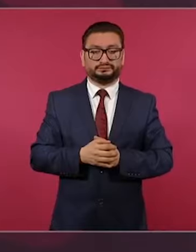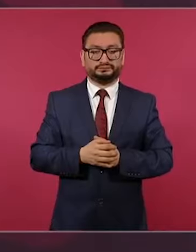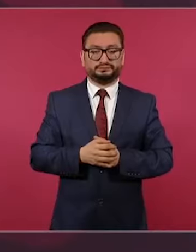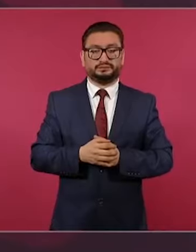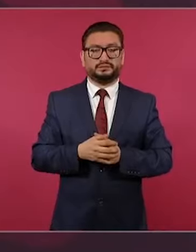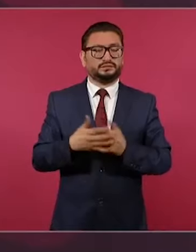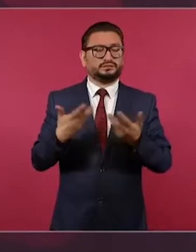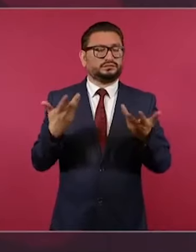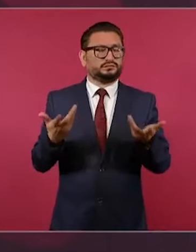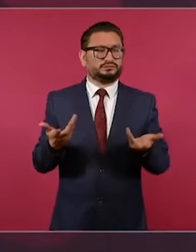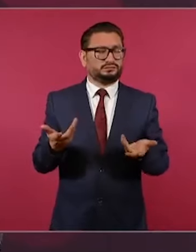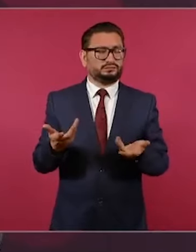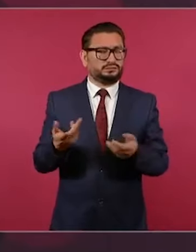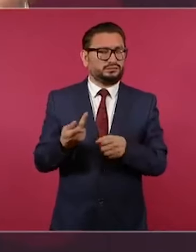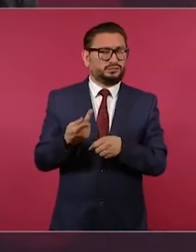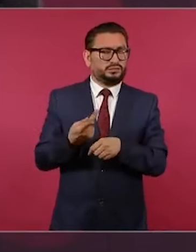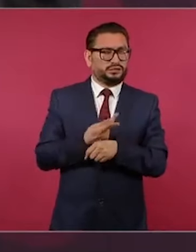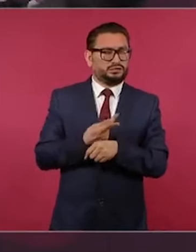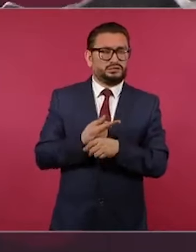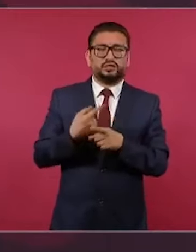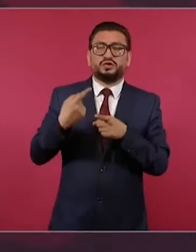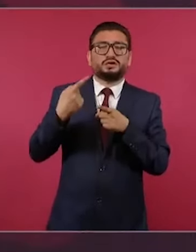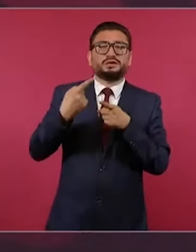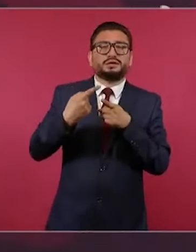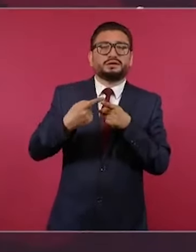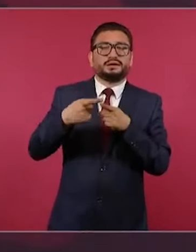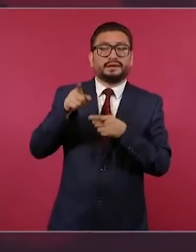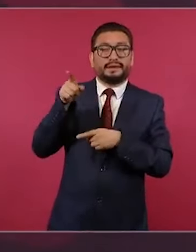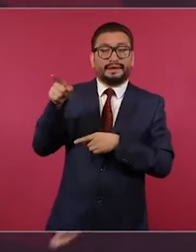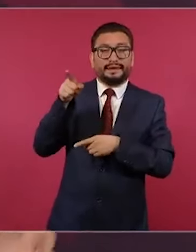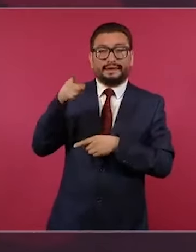¿qué fue lo que le correspondió a él?